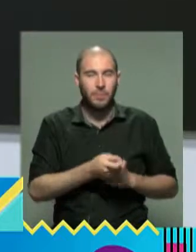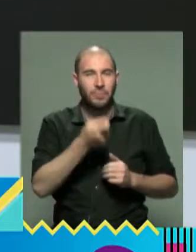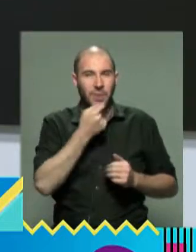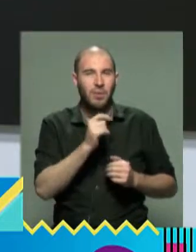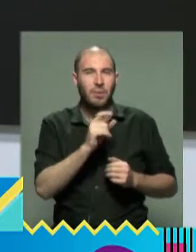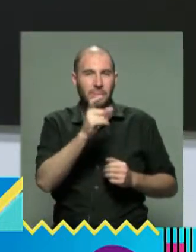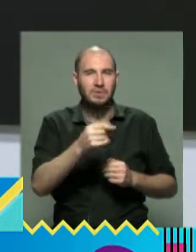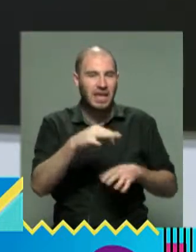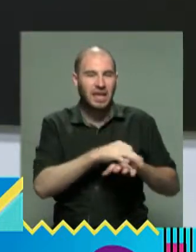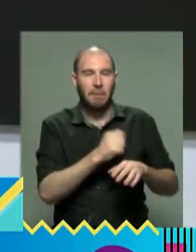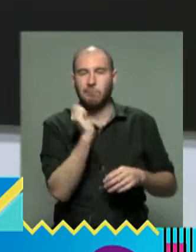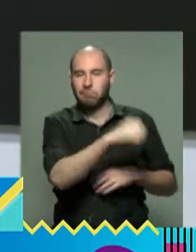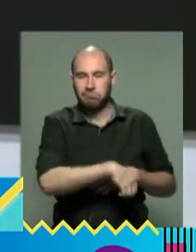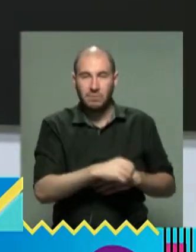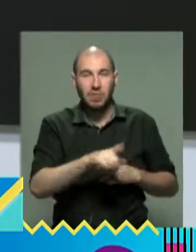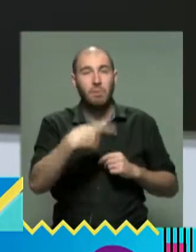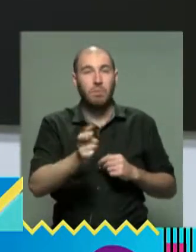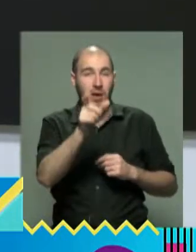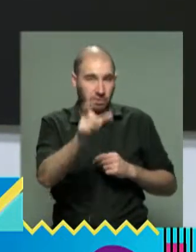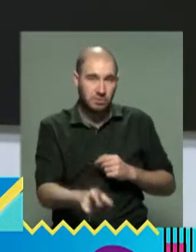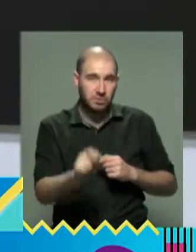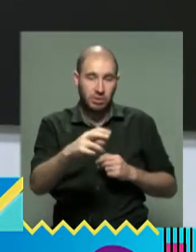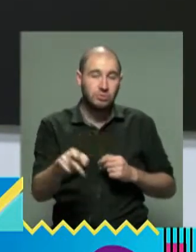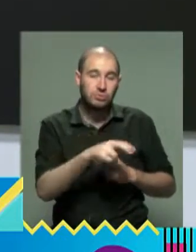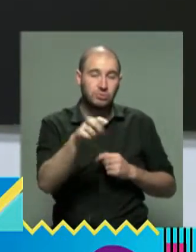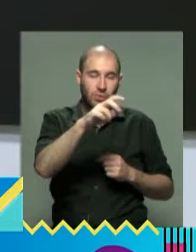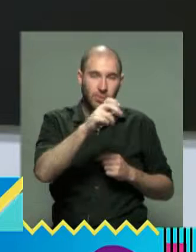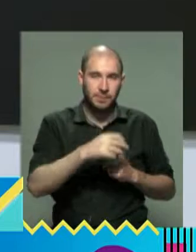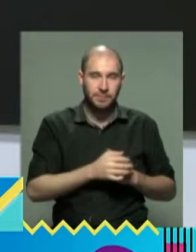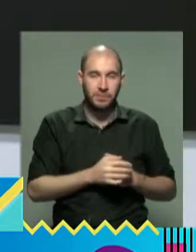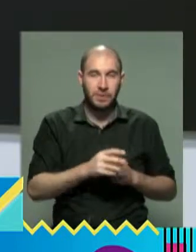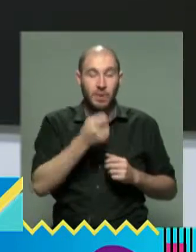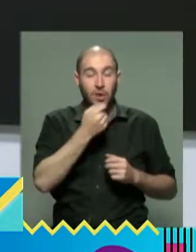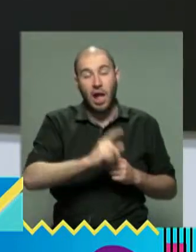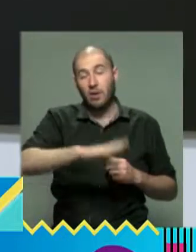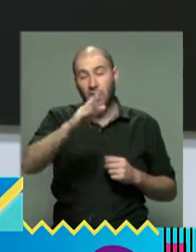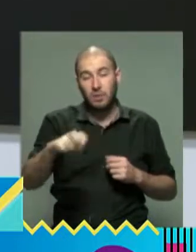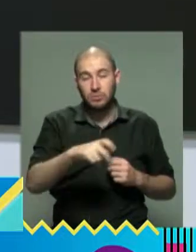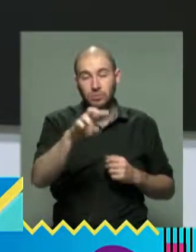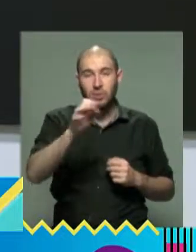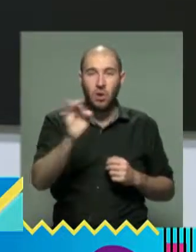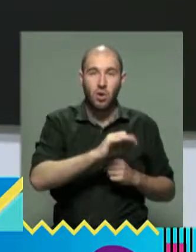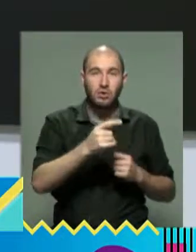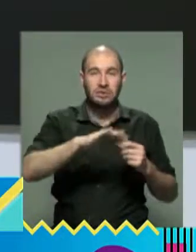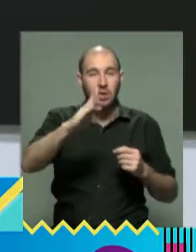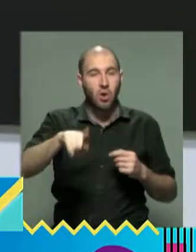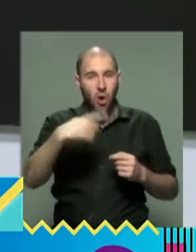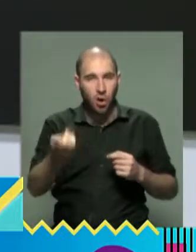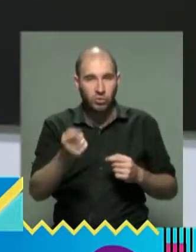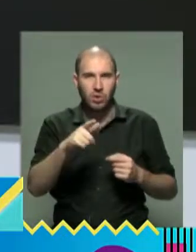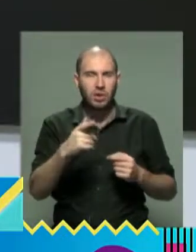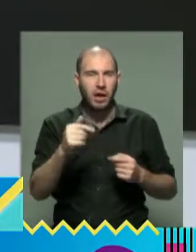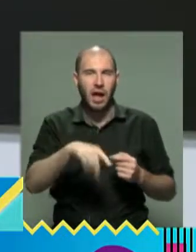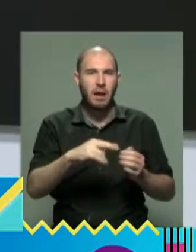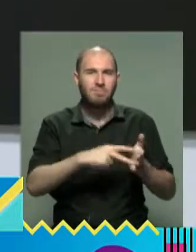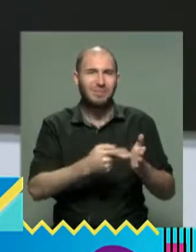la palabra del guía y por eso la persona que estaba subiendo el Aconcagua, por ejemplo, o algún otro tipo de cerro, ha sufrido